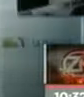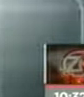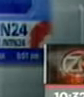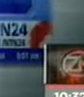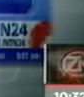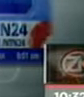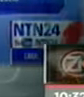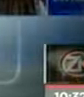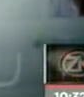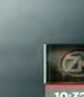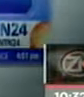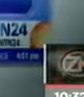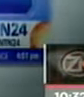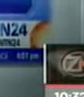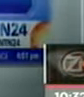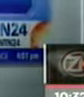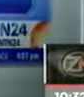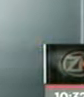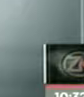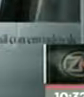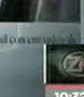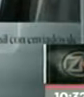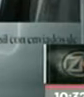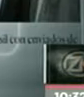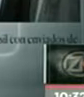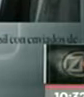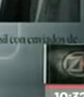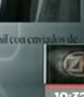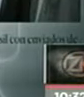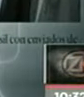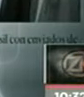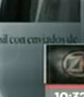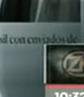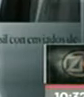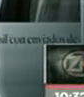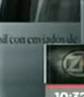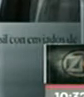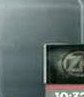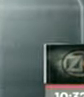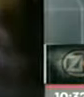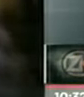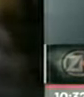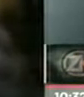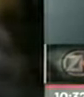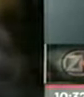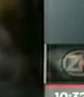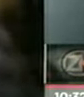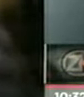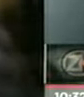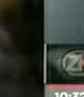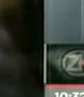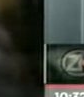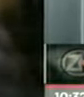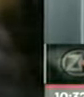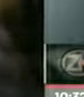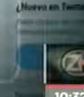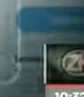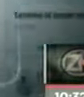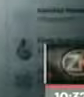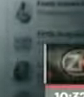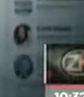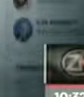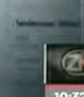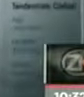Nacional, liderada por Juan Guaidó, sigue desafiando el régimen de Maduro. Hoy designó una junta directiva para la estatal petrolera PDVSA.